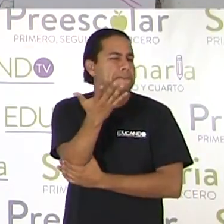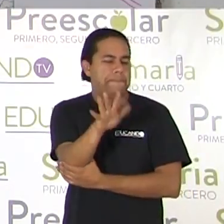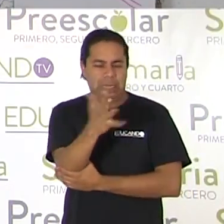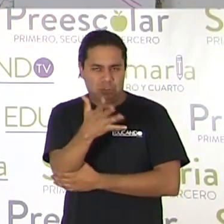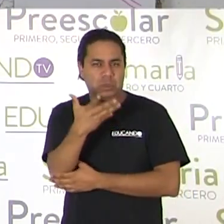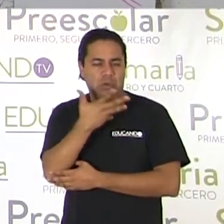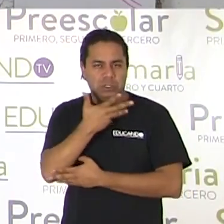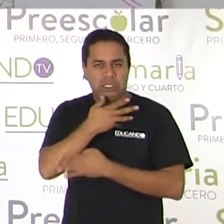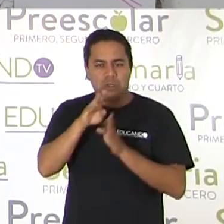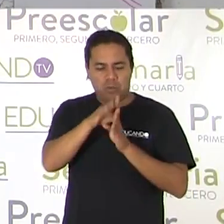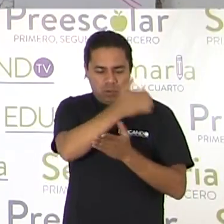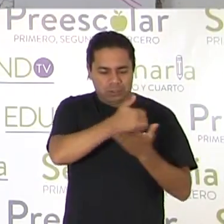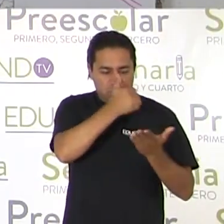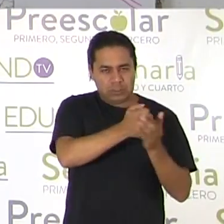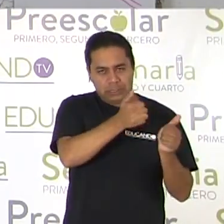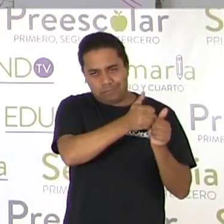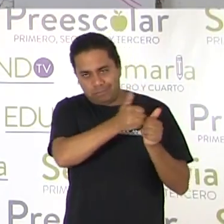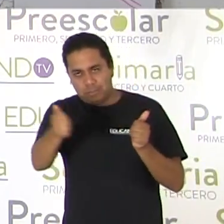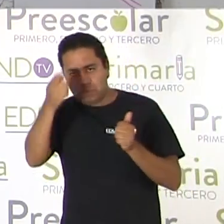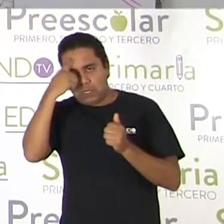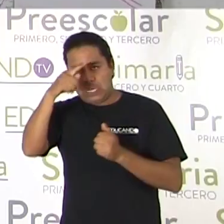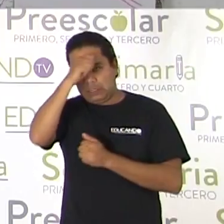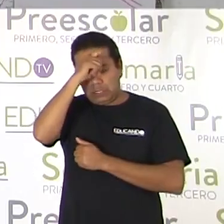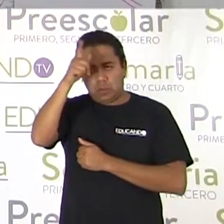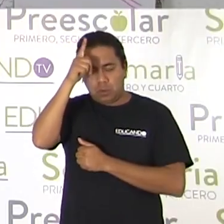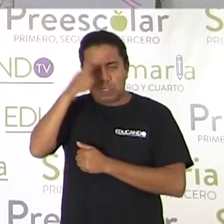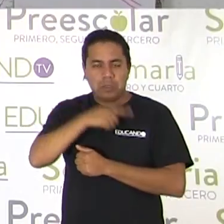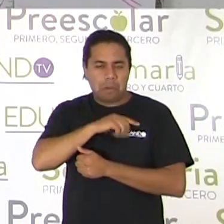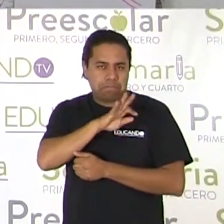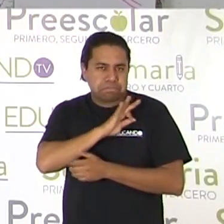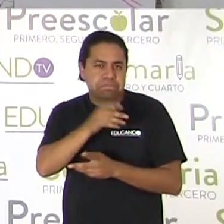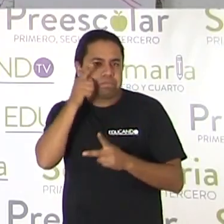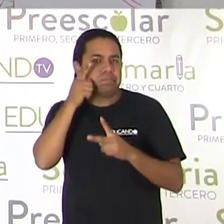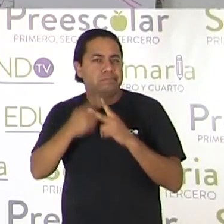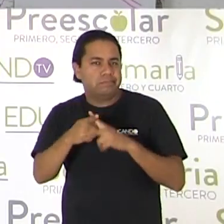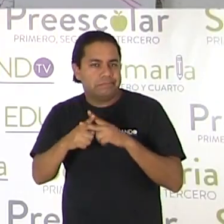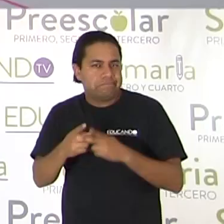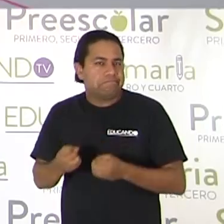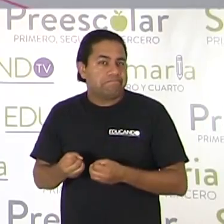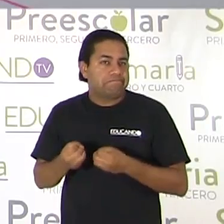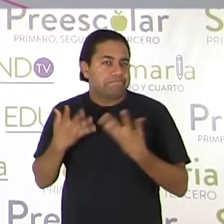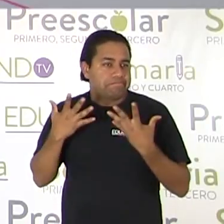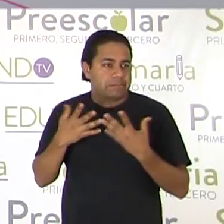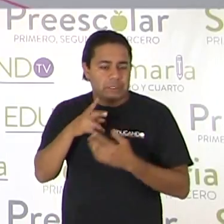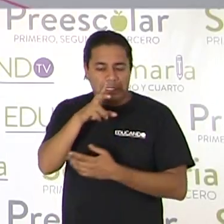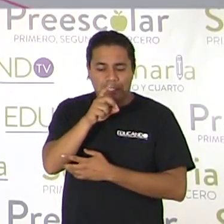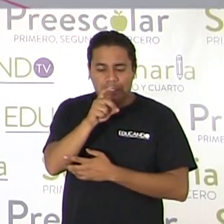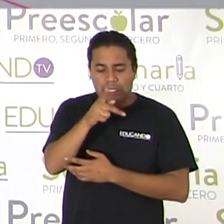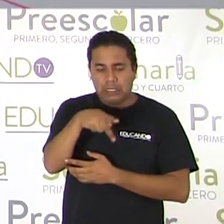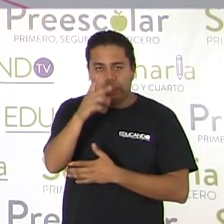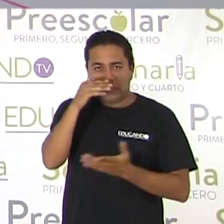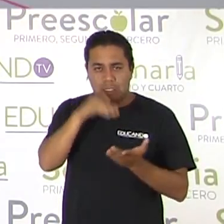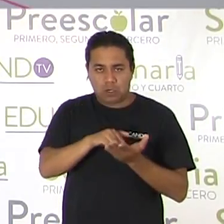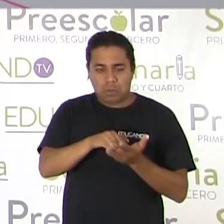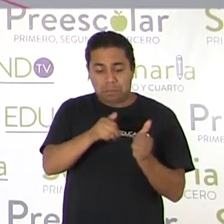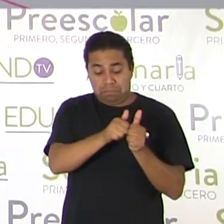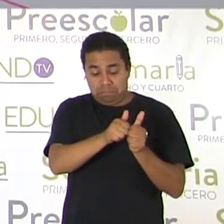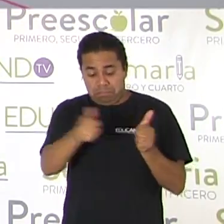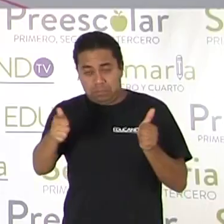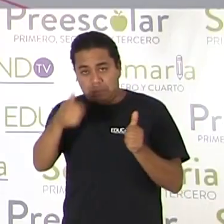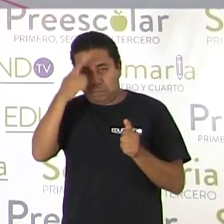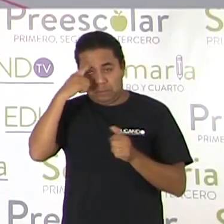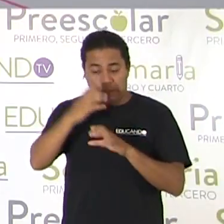los que son de la capital a Tlacolula de Matamoros, y podríamos entonces estimar que en 30 kilómetros, o para 30 kilómetros